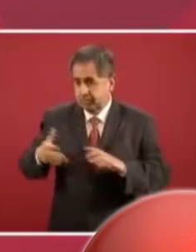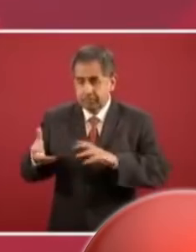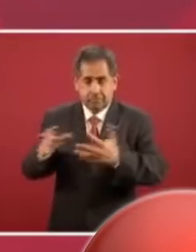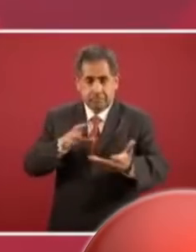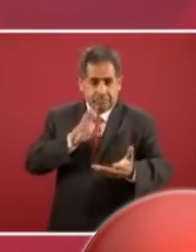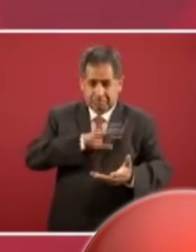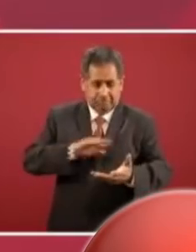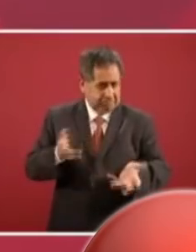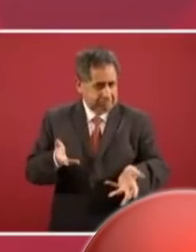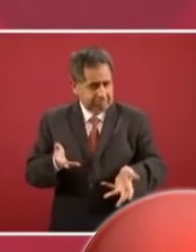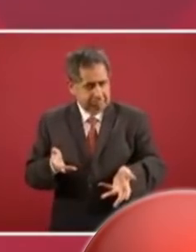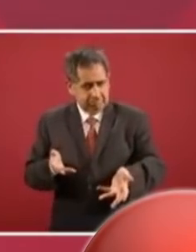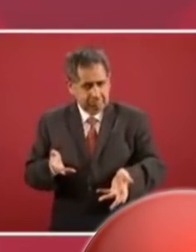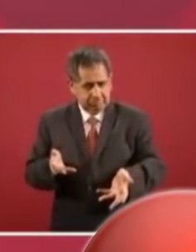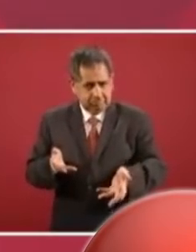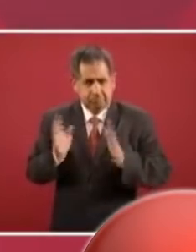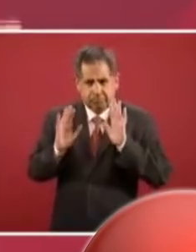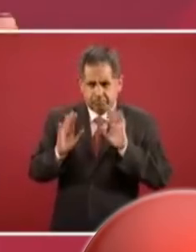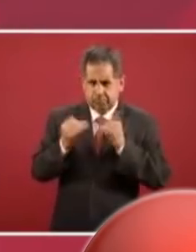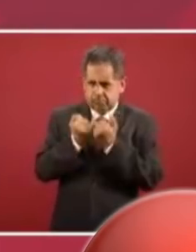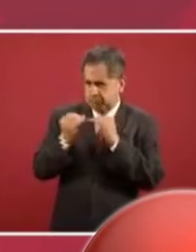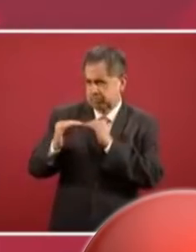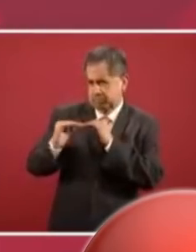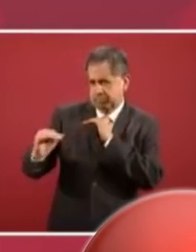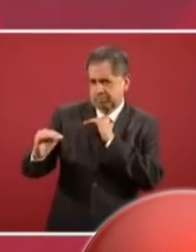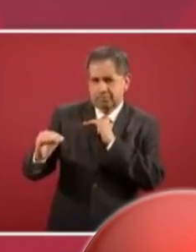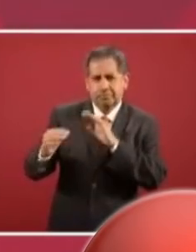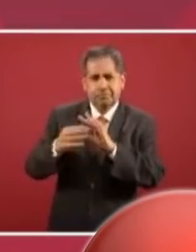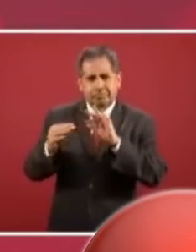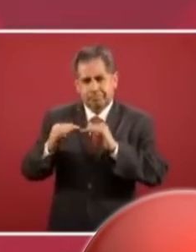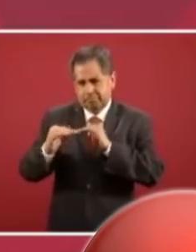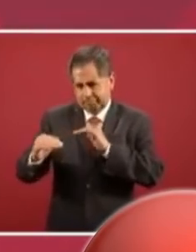anterior? Cuando menos estamos iguales,